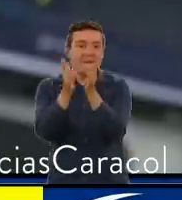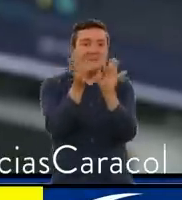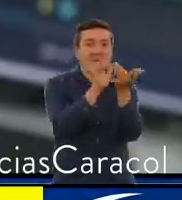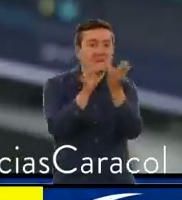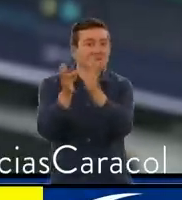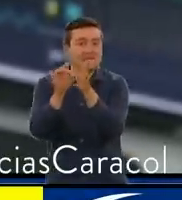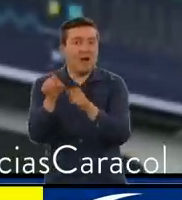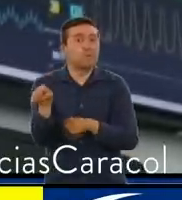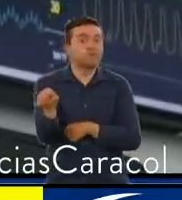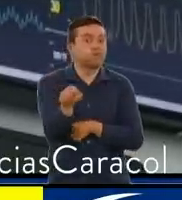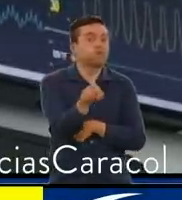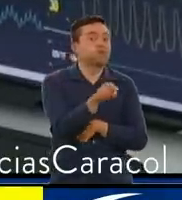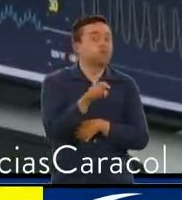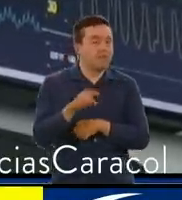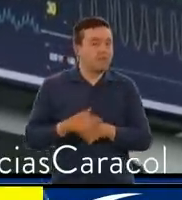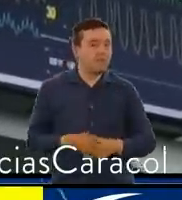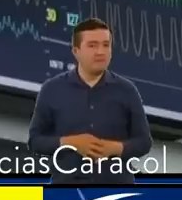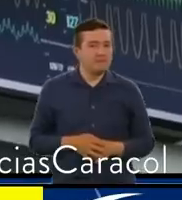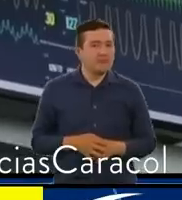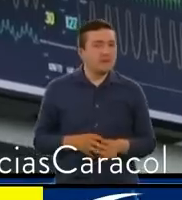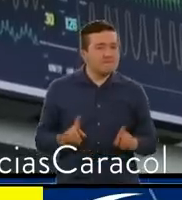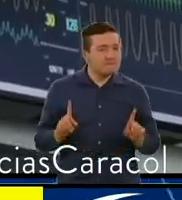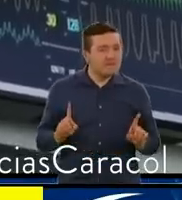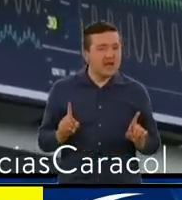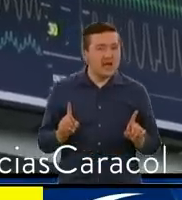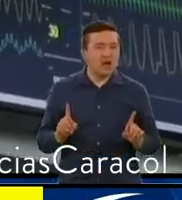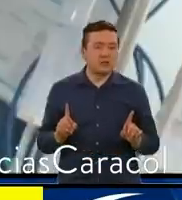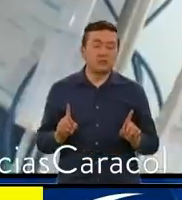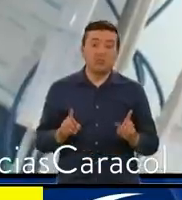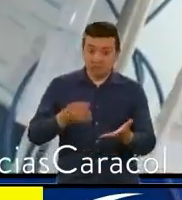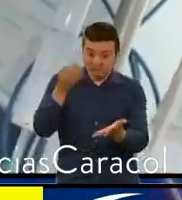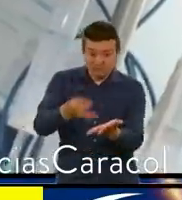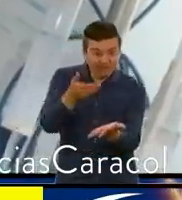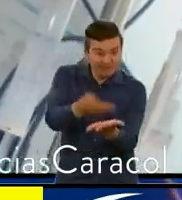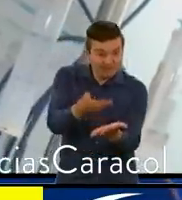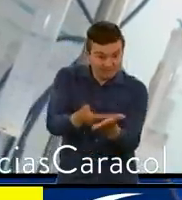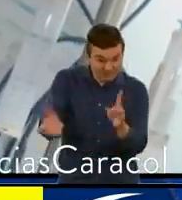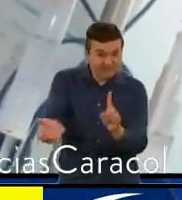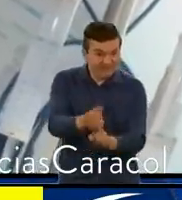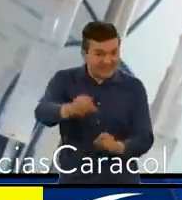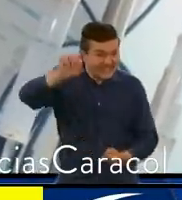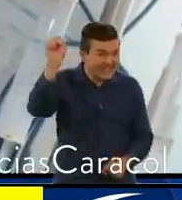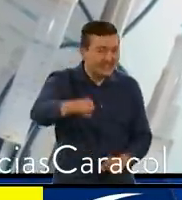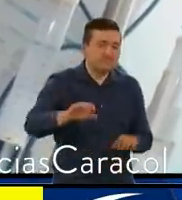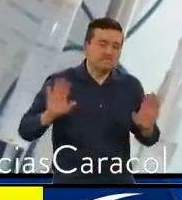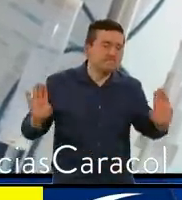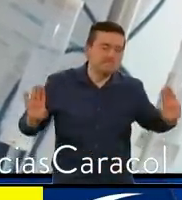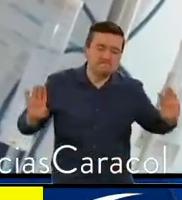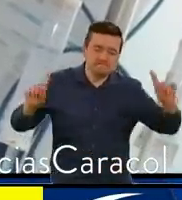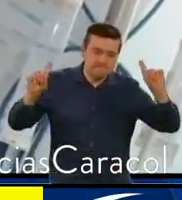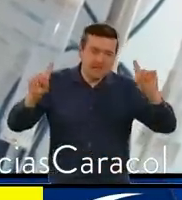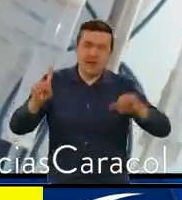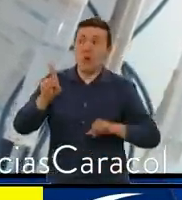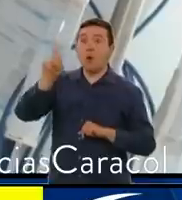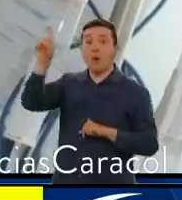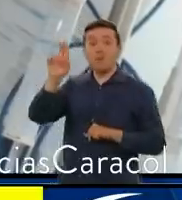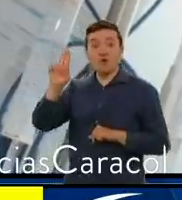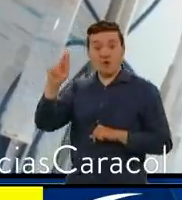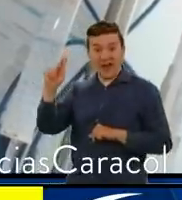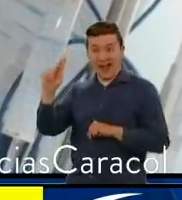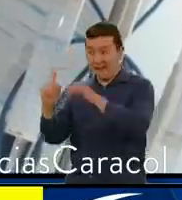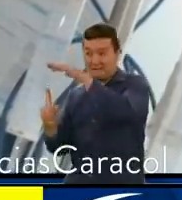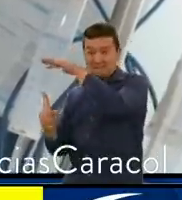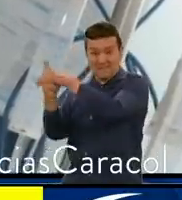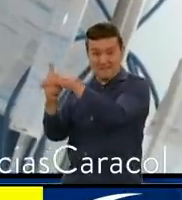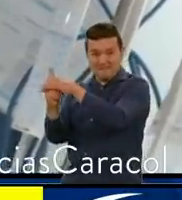detectado, es muy probable que la variante que se detectó en el Reino Unido ya esté circulando, porque es que aumentar casi